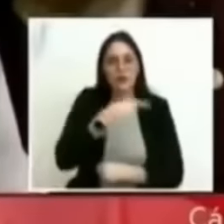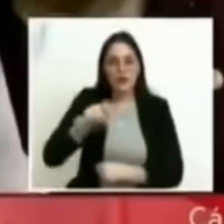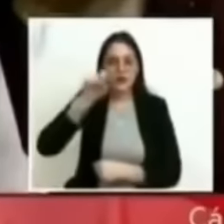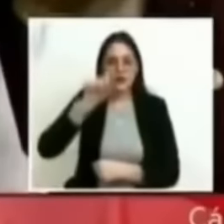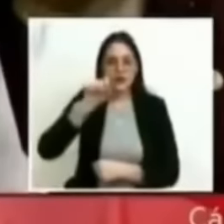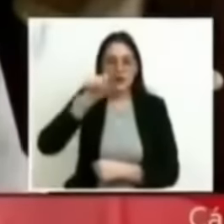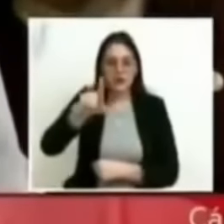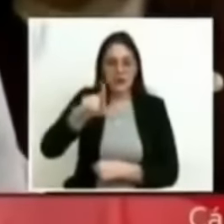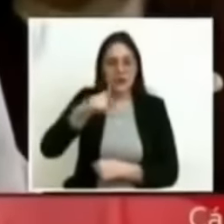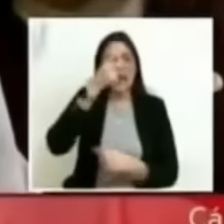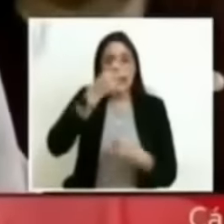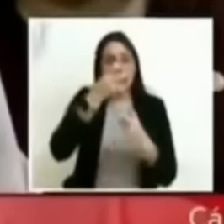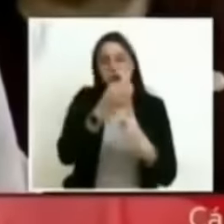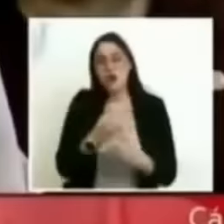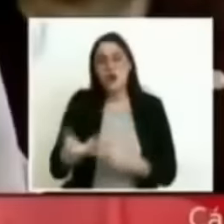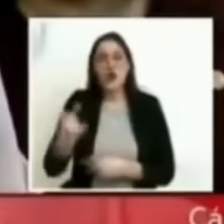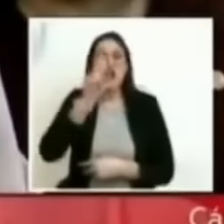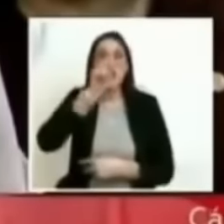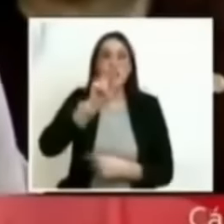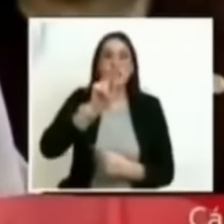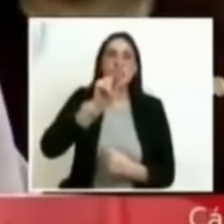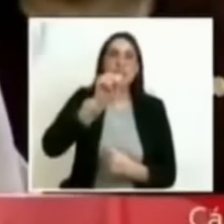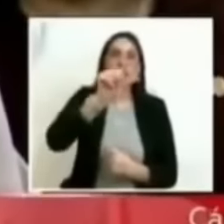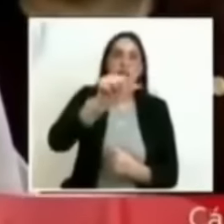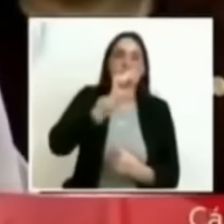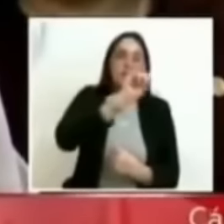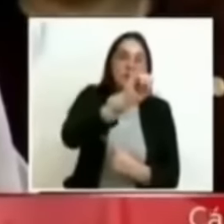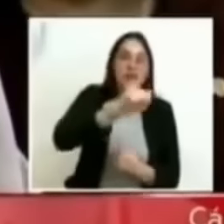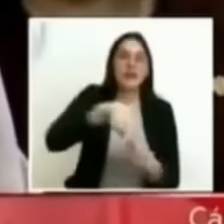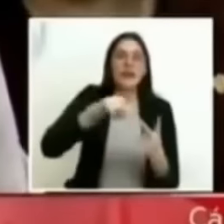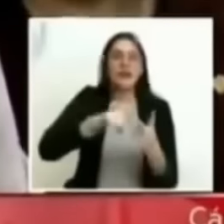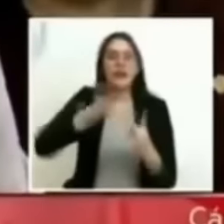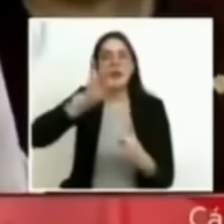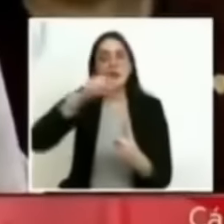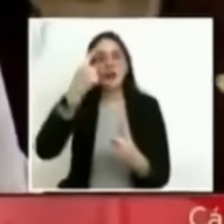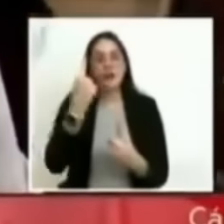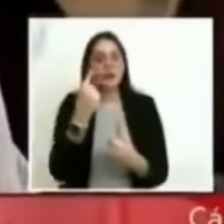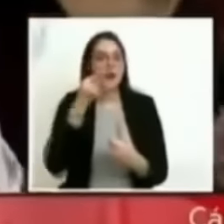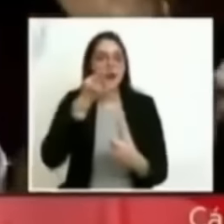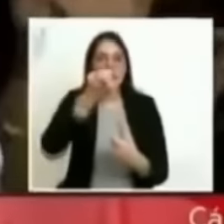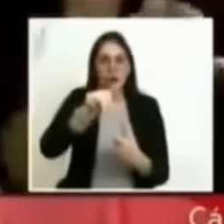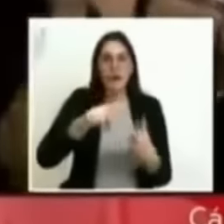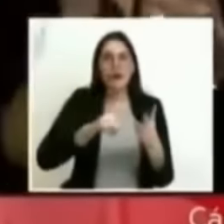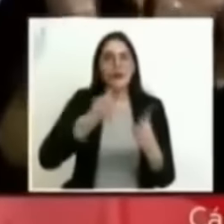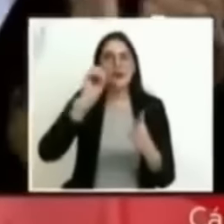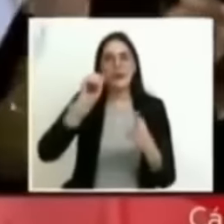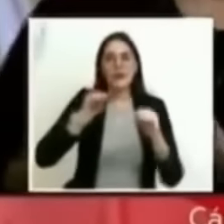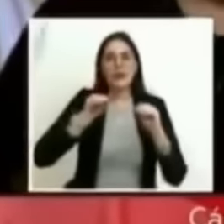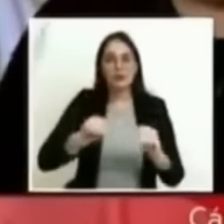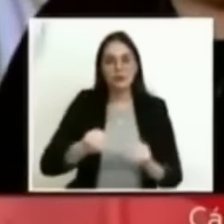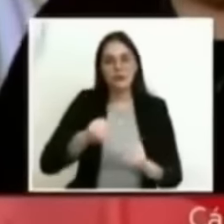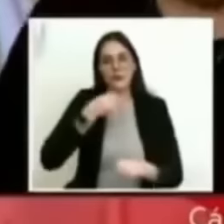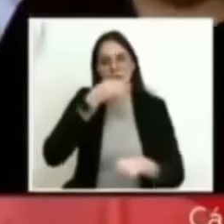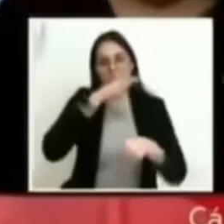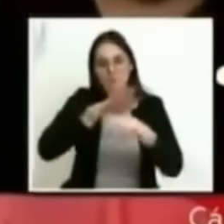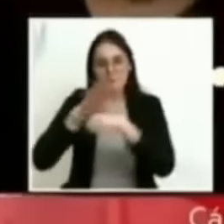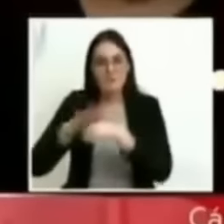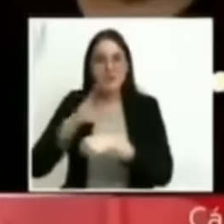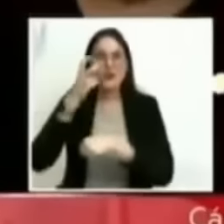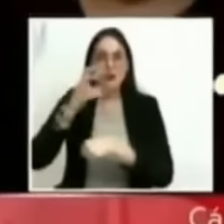muchísima atención lo que estaba sucediendo con respecto a esta reforma al Poder Judicial. Como tú muy bien apuntas,